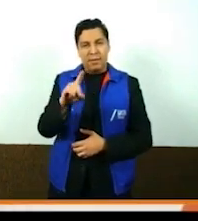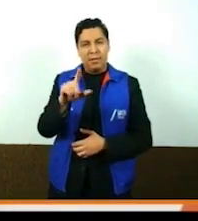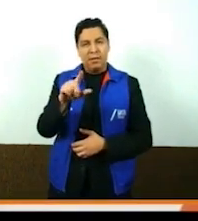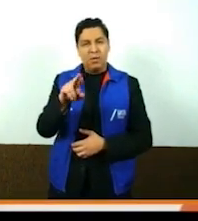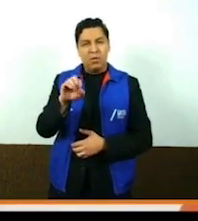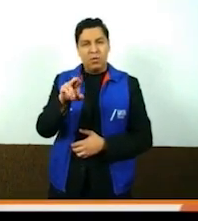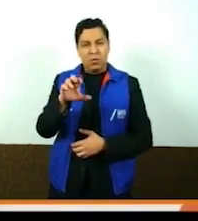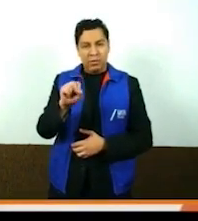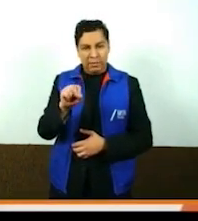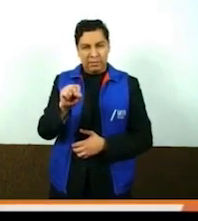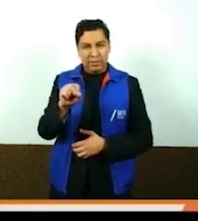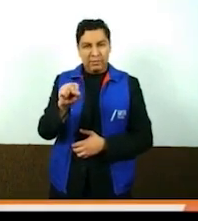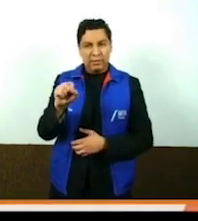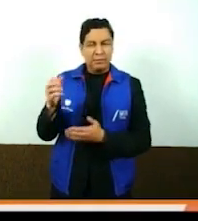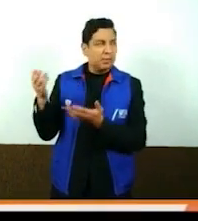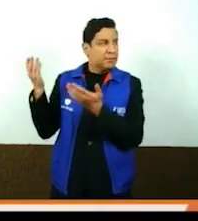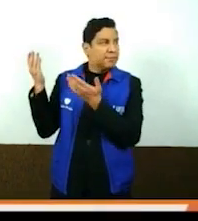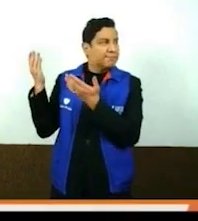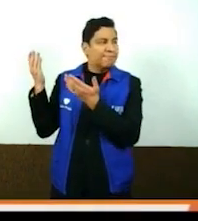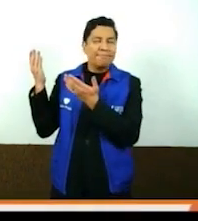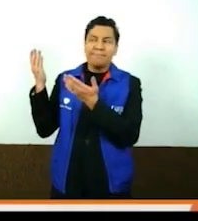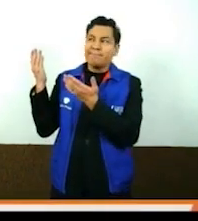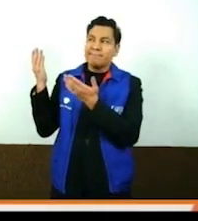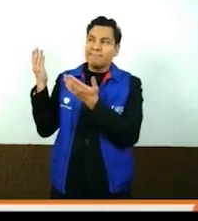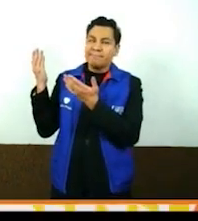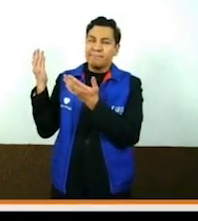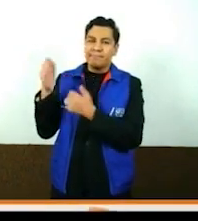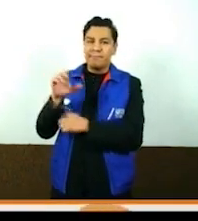María de Lourdes Espinosa Aguilar,